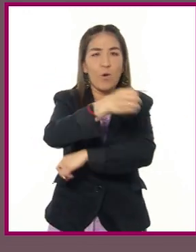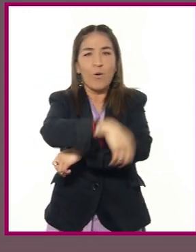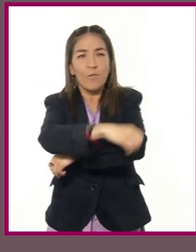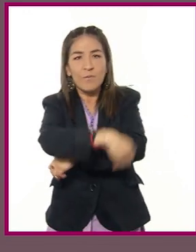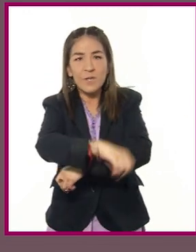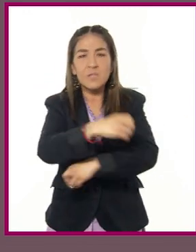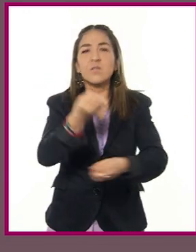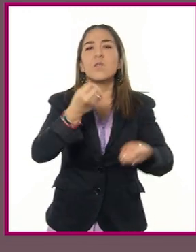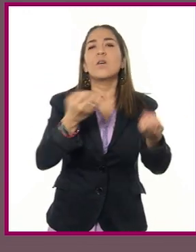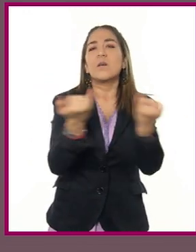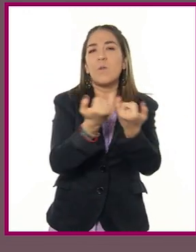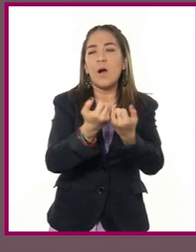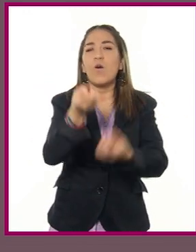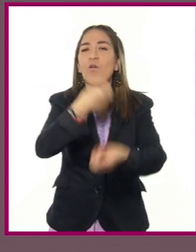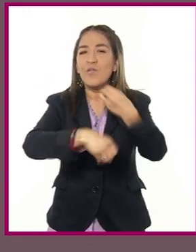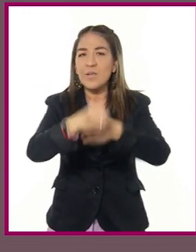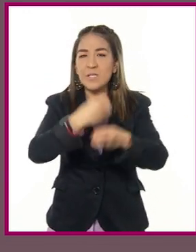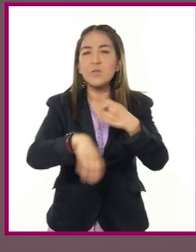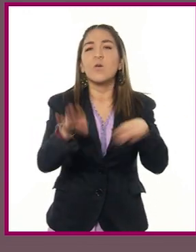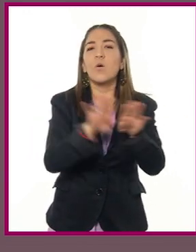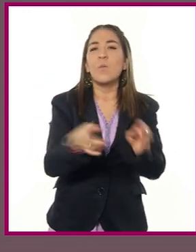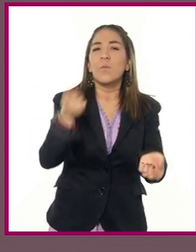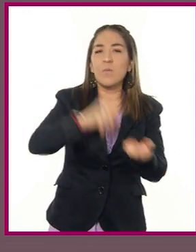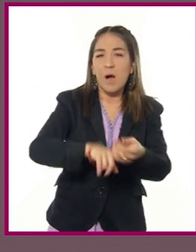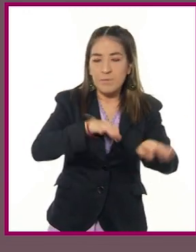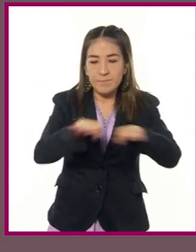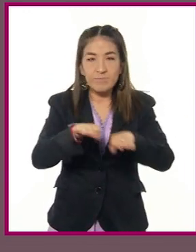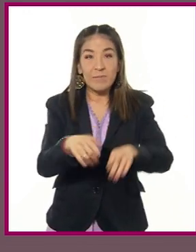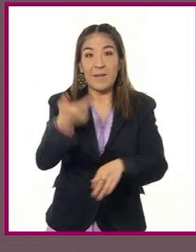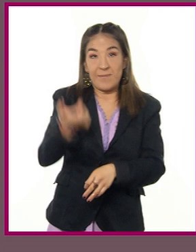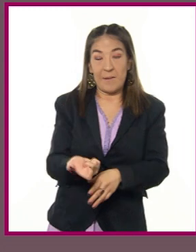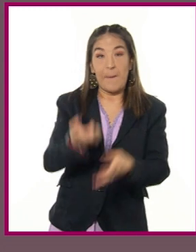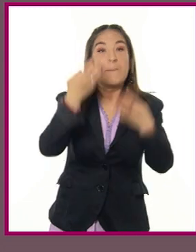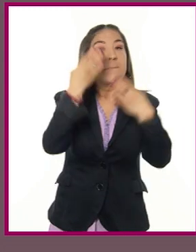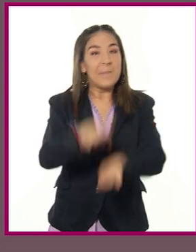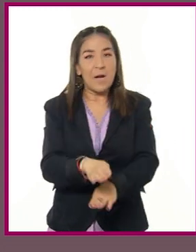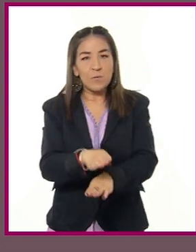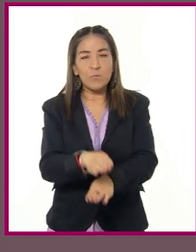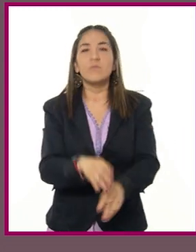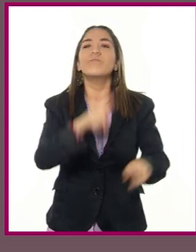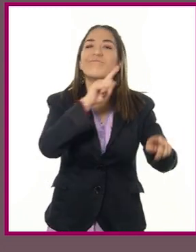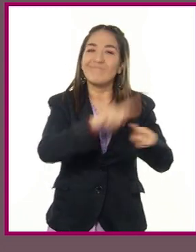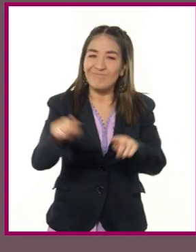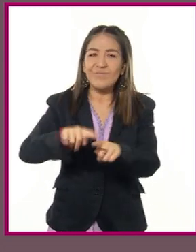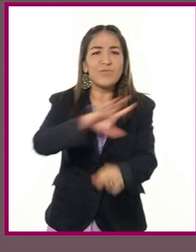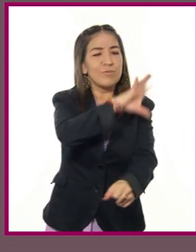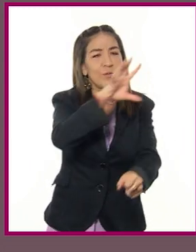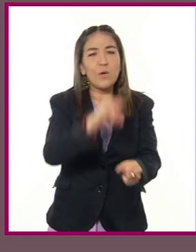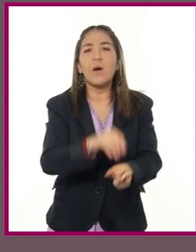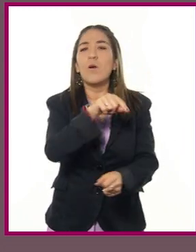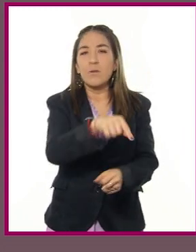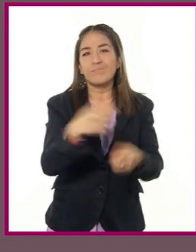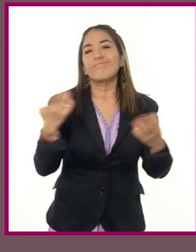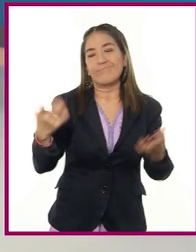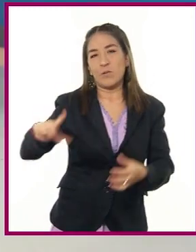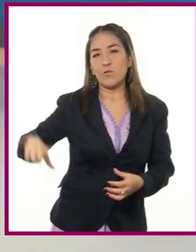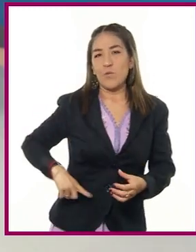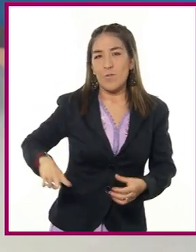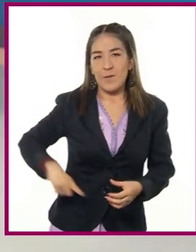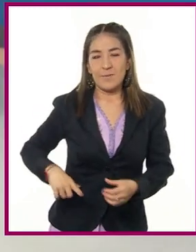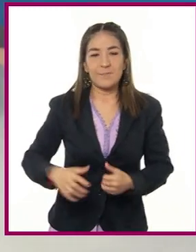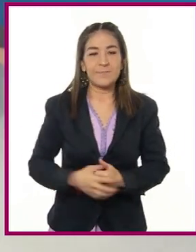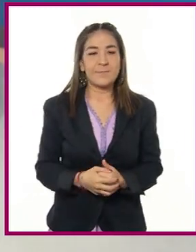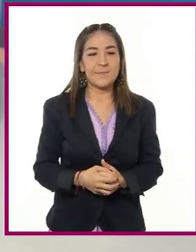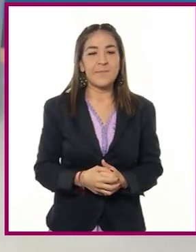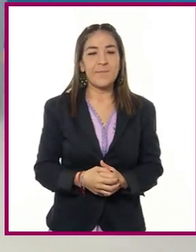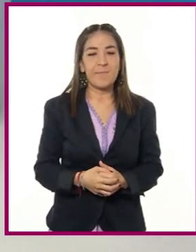empresas, legislación laboral, financiera, bancaria, y todo ello requiere de la presencia estatal.